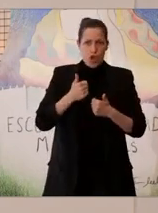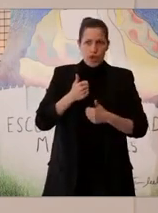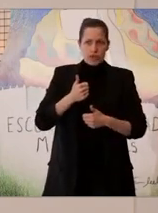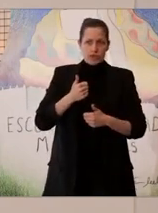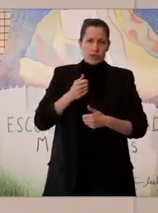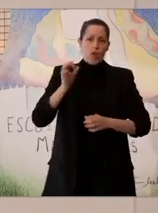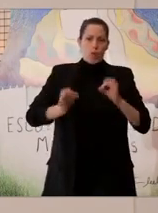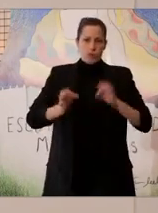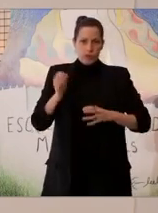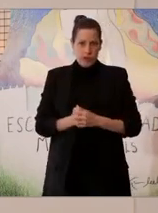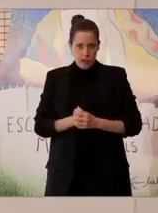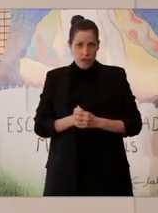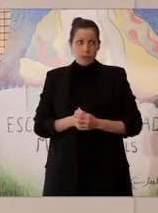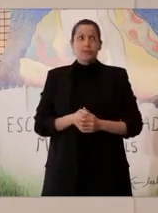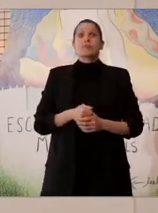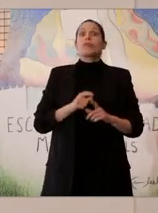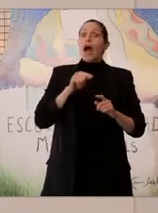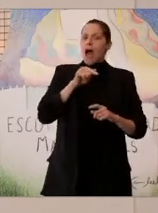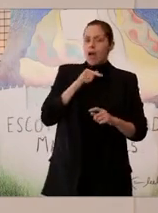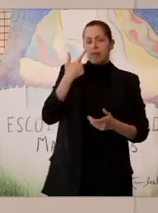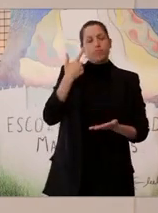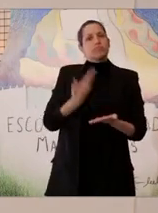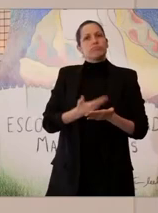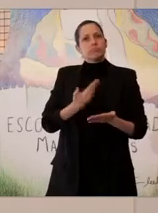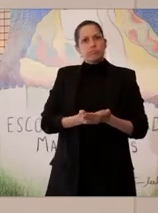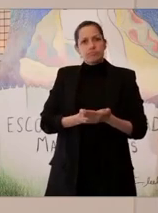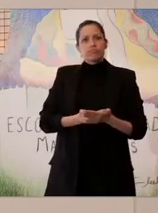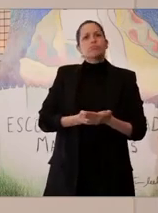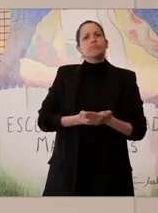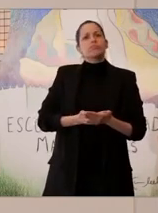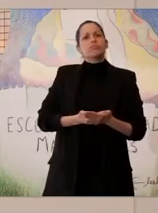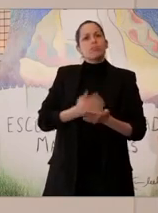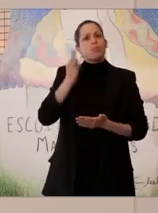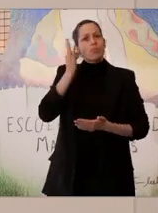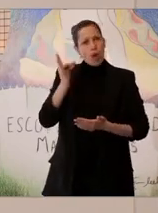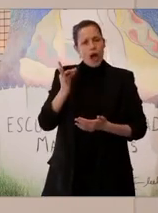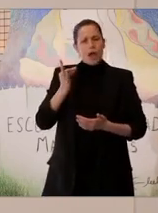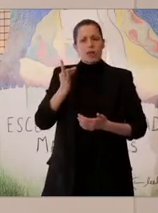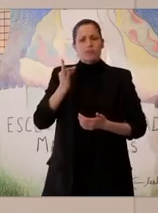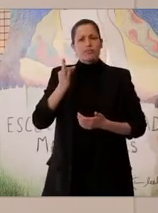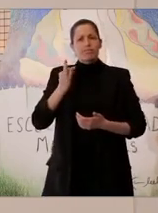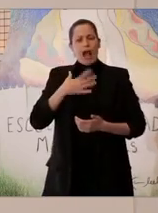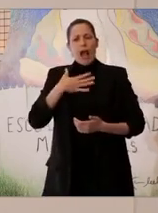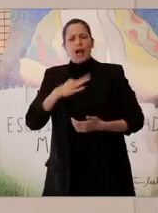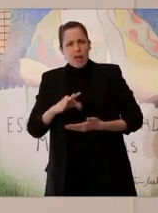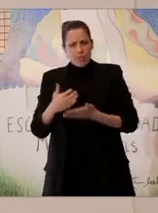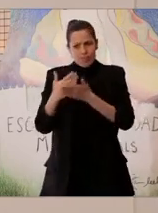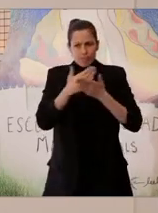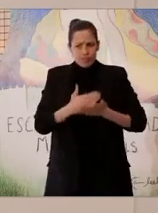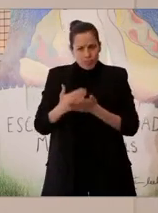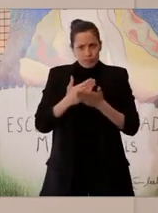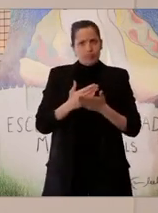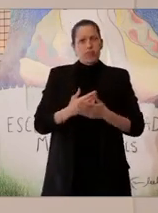tenemos igualdad de oportunidades, lo petamos. Promoción tras promoción, son mayoría las